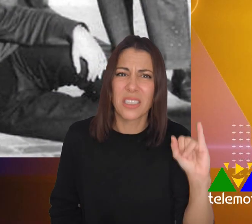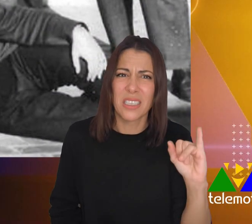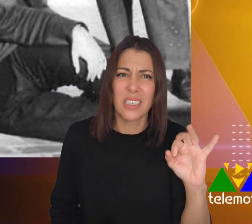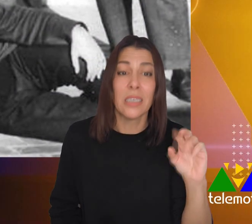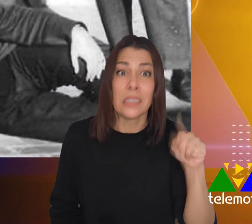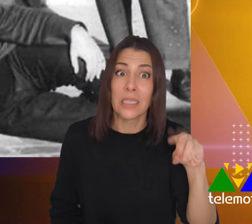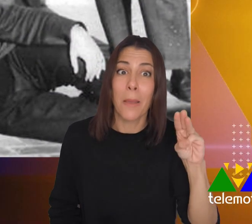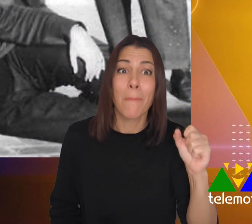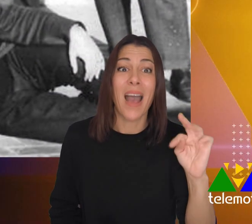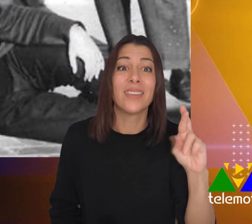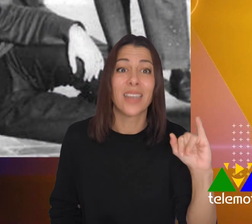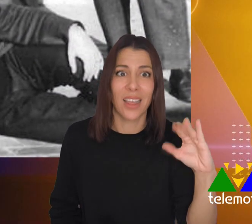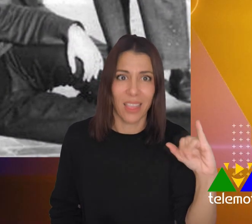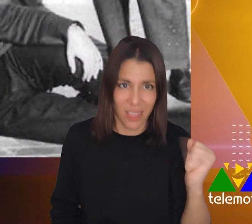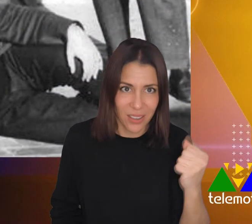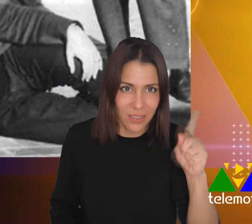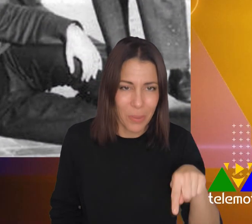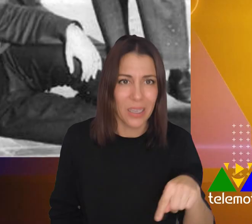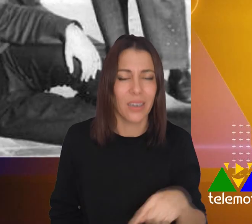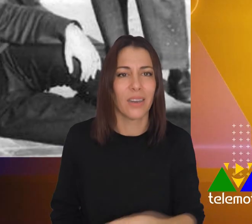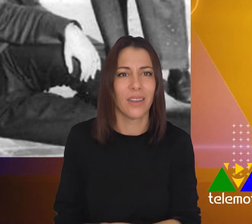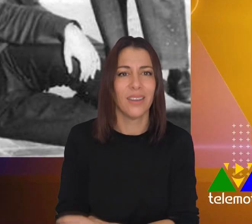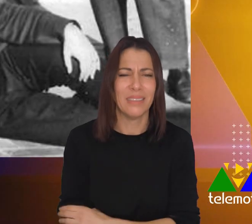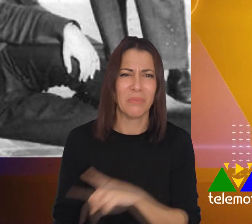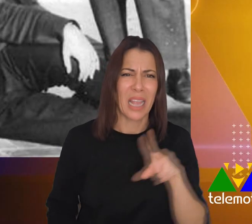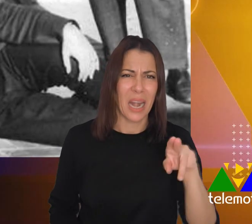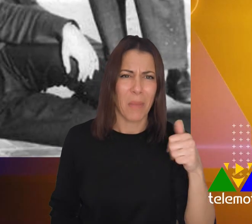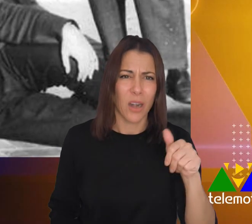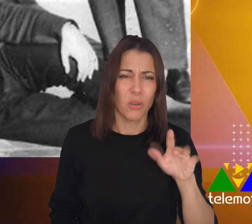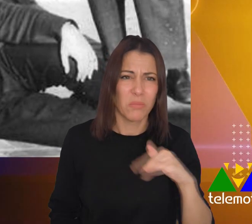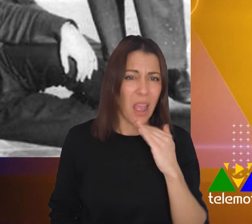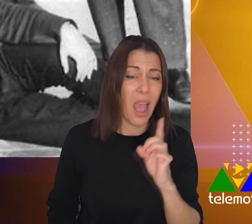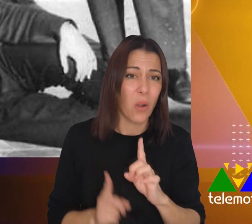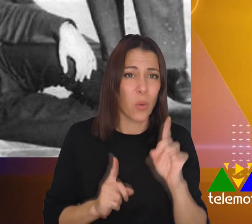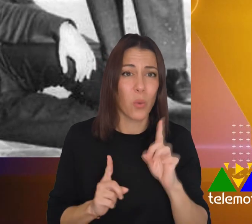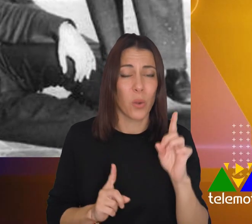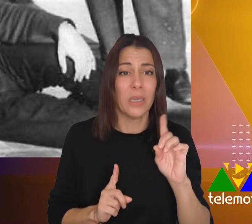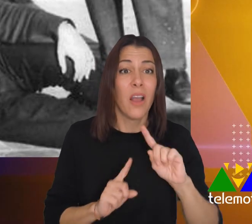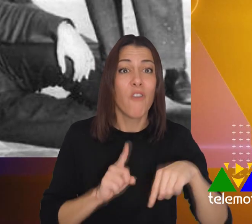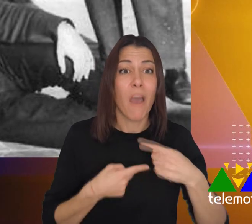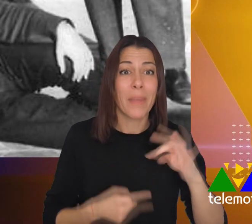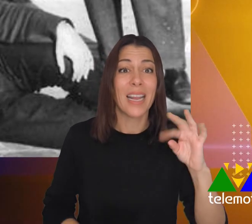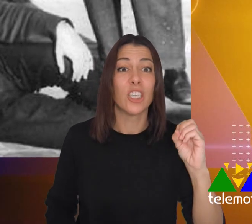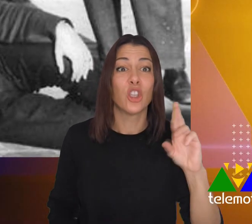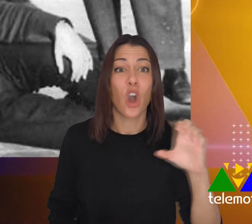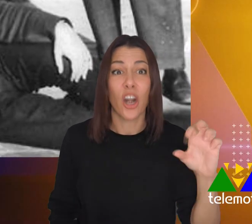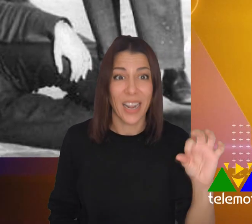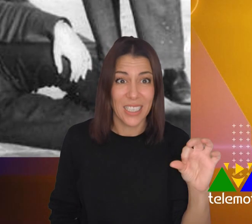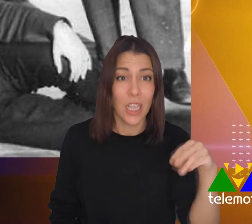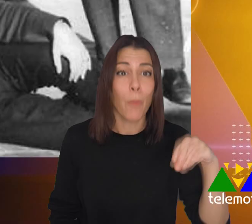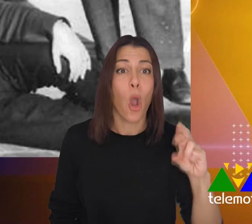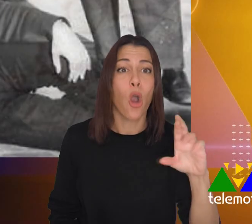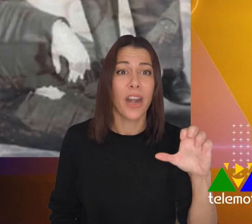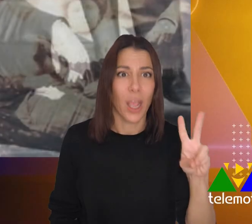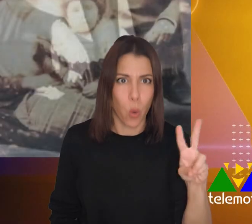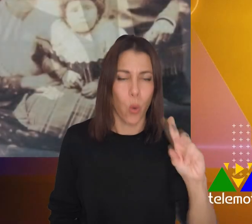Patricia. Y el hermano. Y el hermano, sí, la familia Torres de la Torre y Moreu,